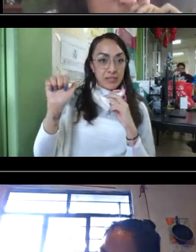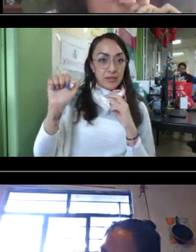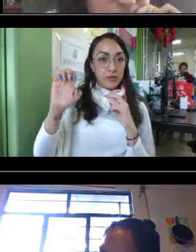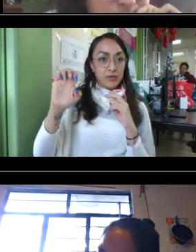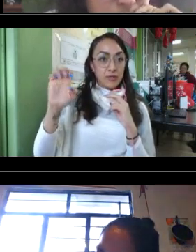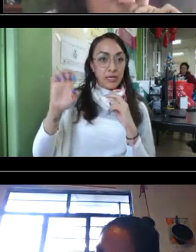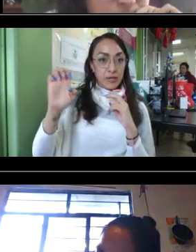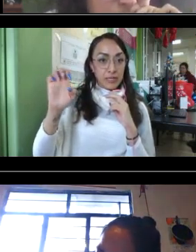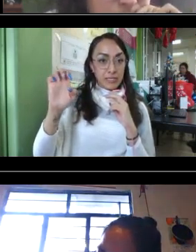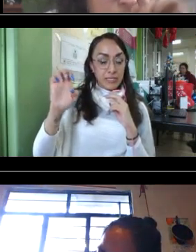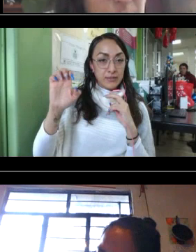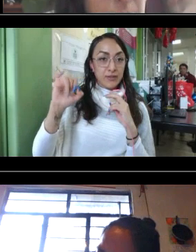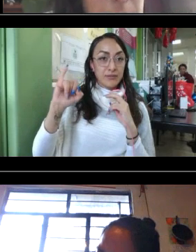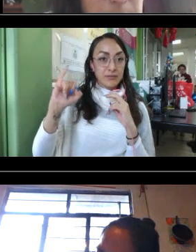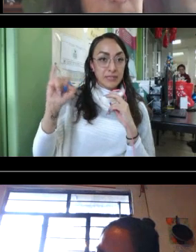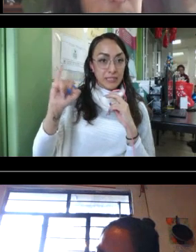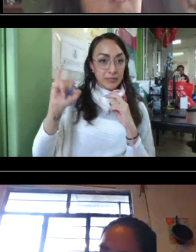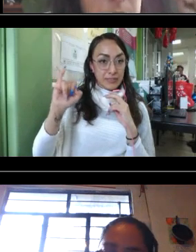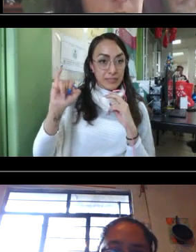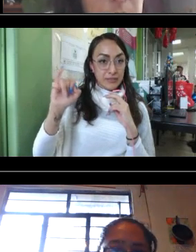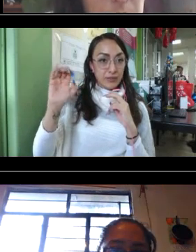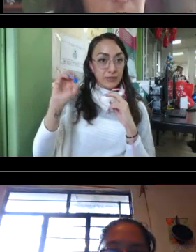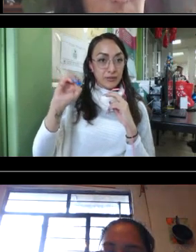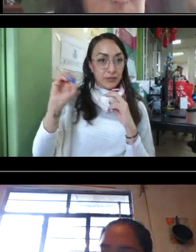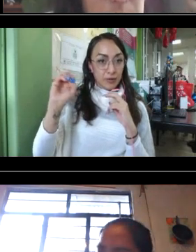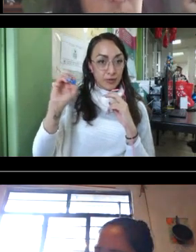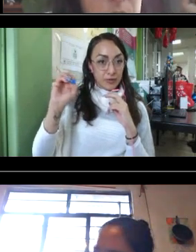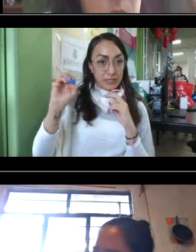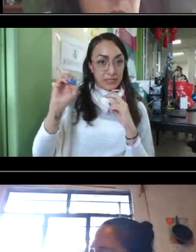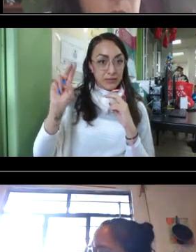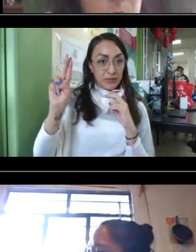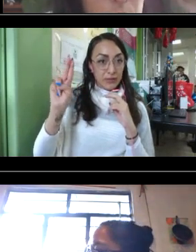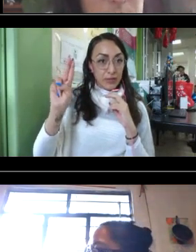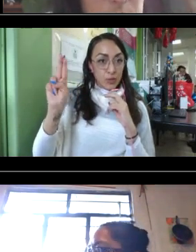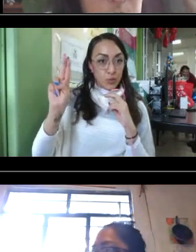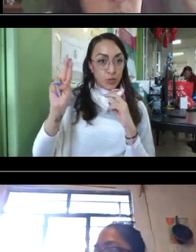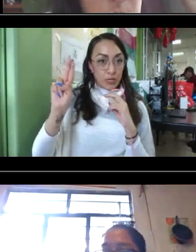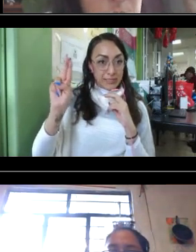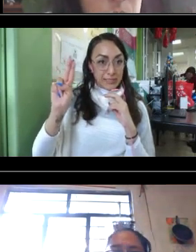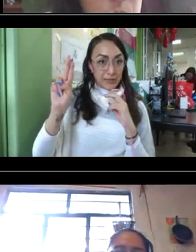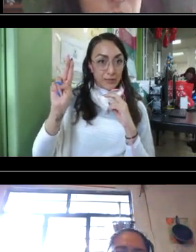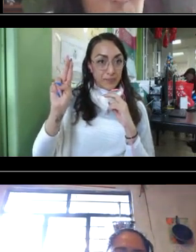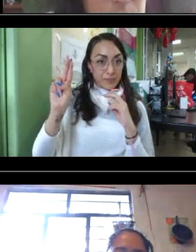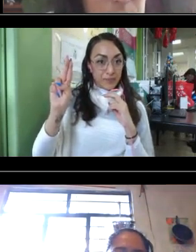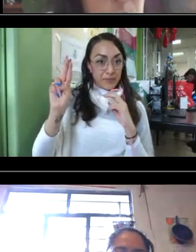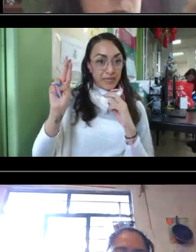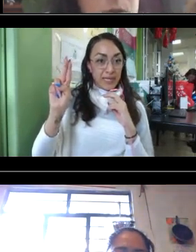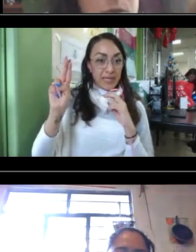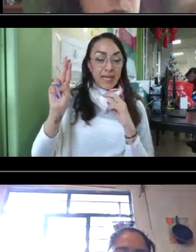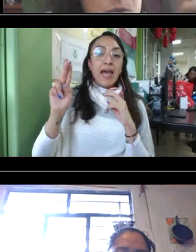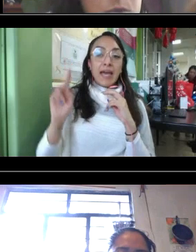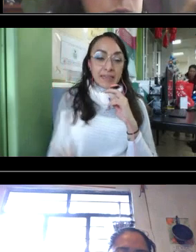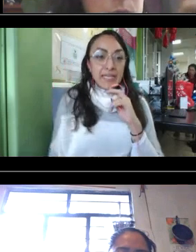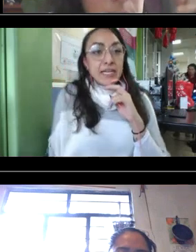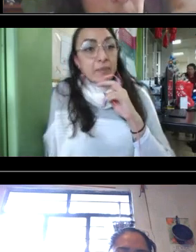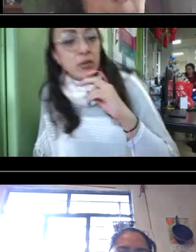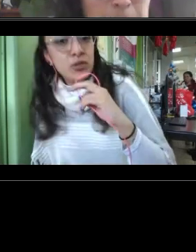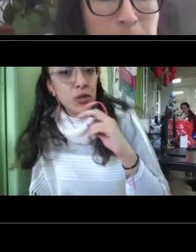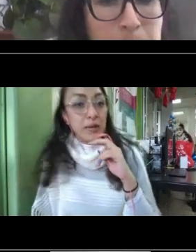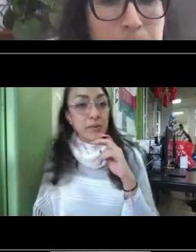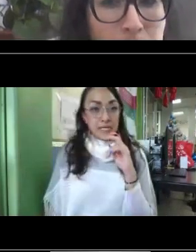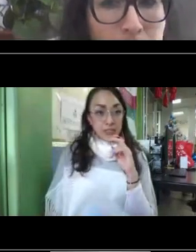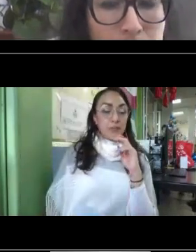con acento, E con acento, I con acento, O con acento, U con acento. Tiene